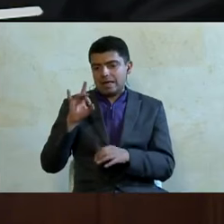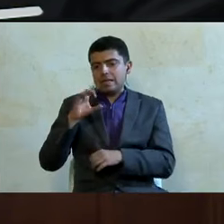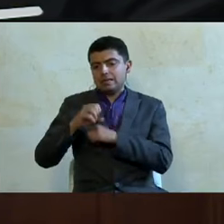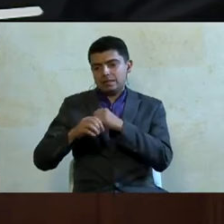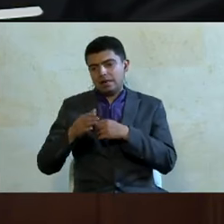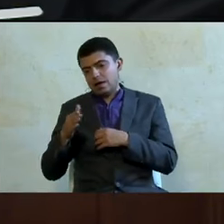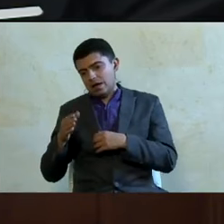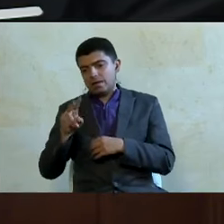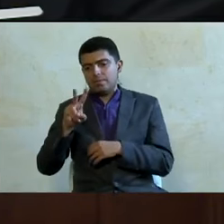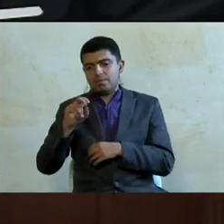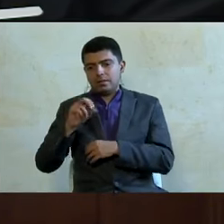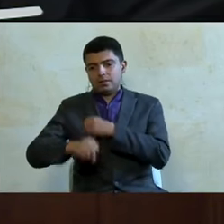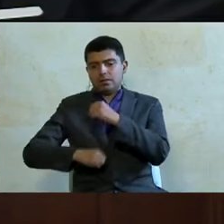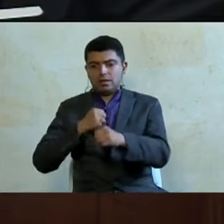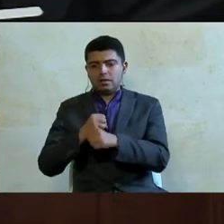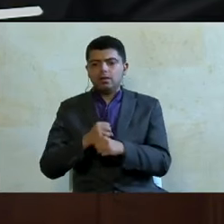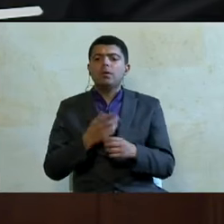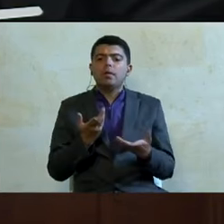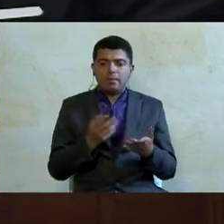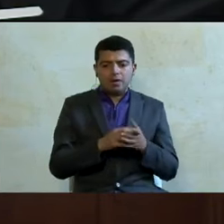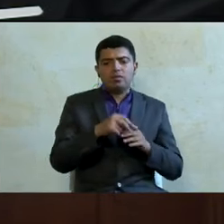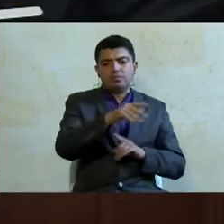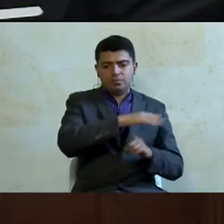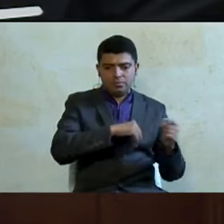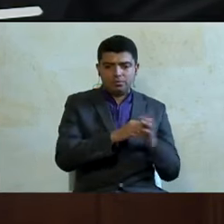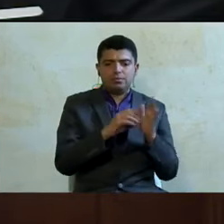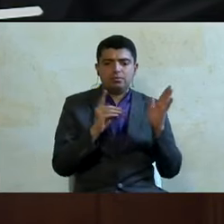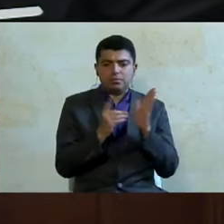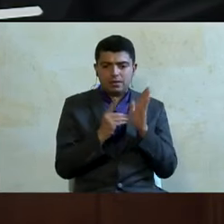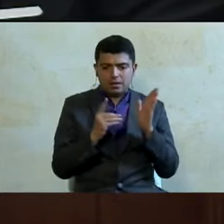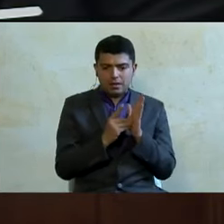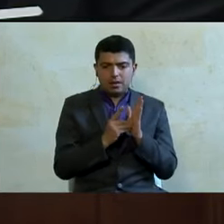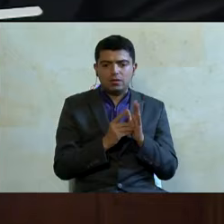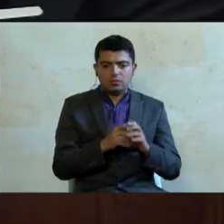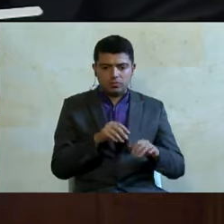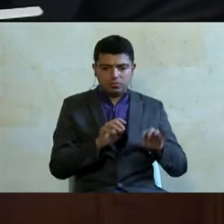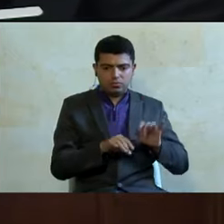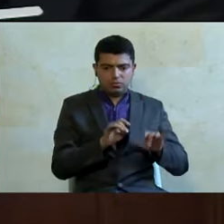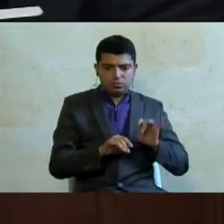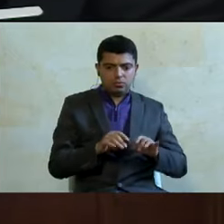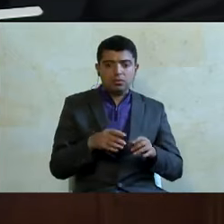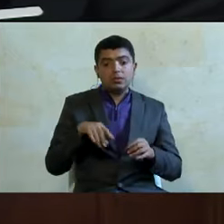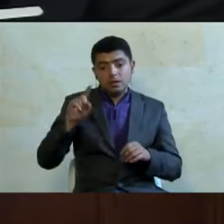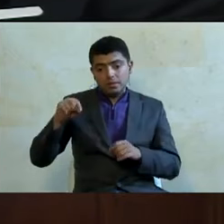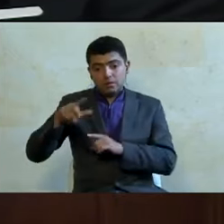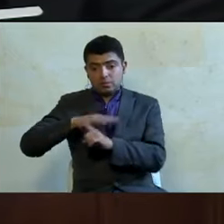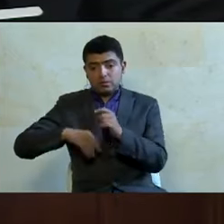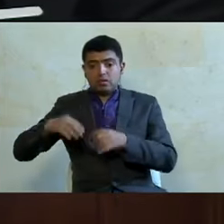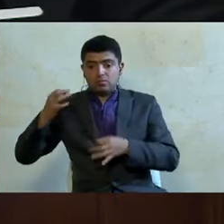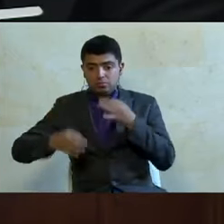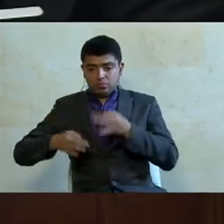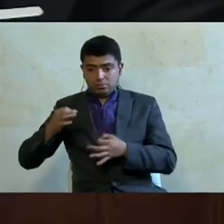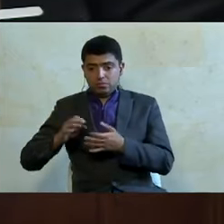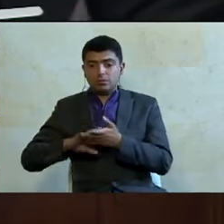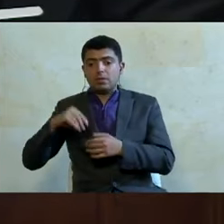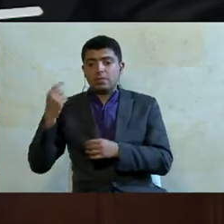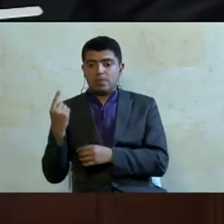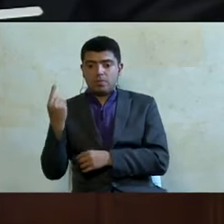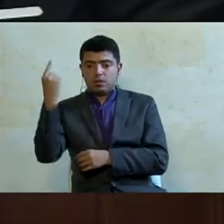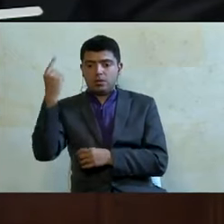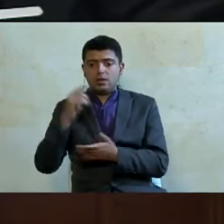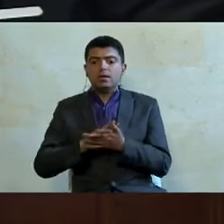a esas circunstancias a decretos y a cosas que vinieron pasando e y circunstancias jurídicas y políticas esta realidad fue